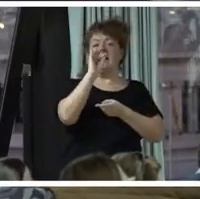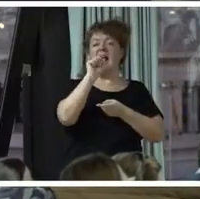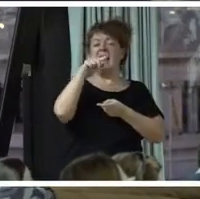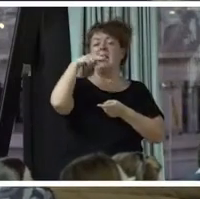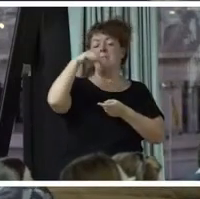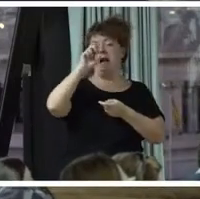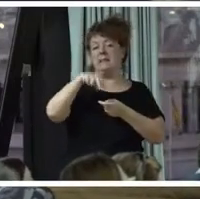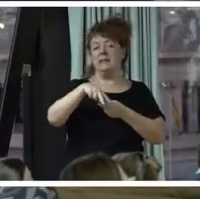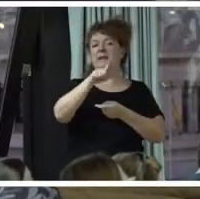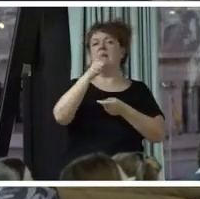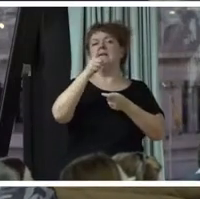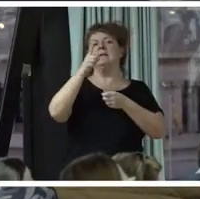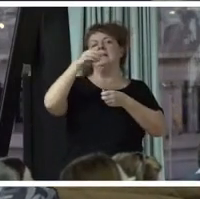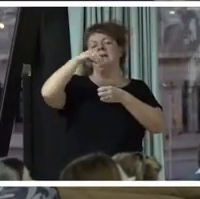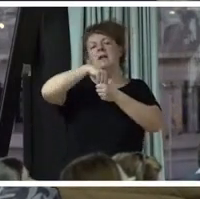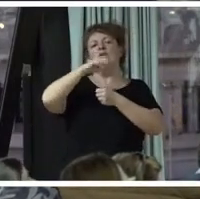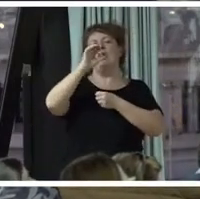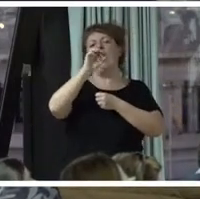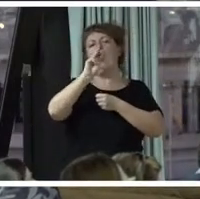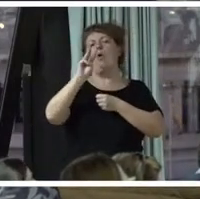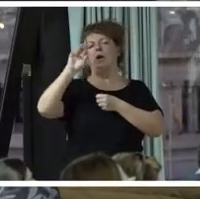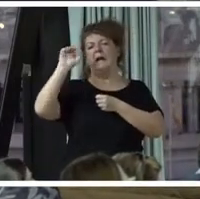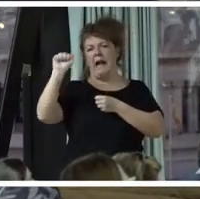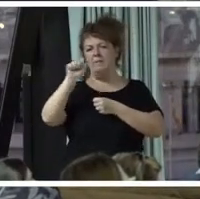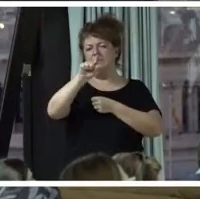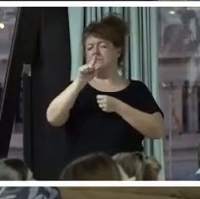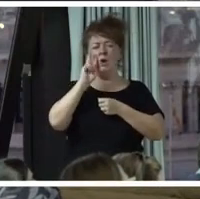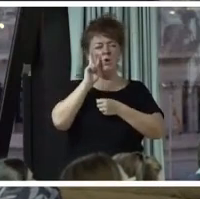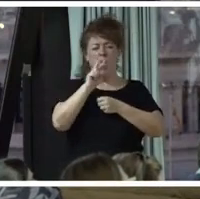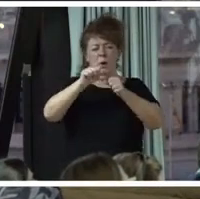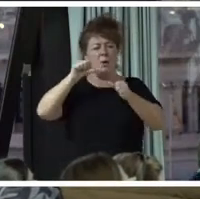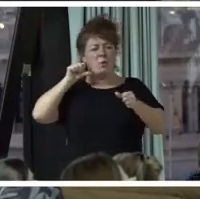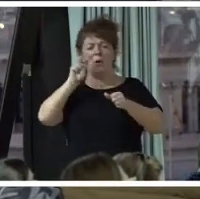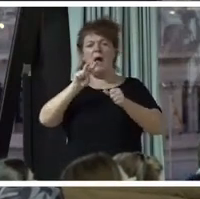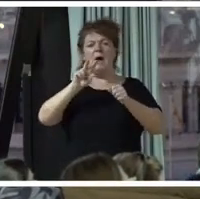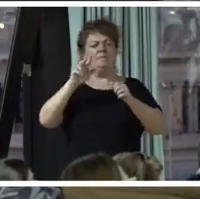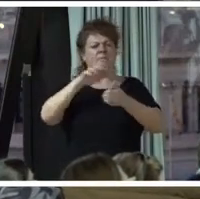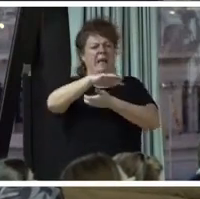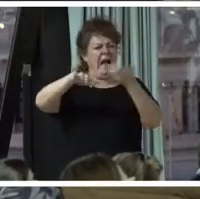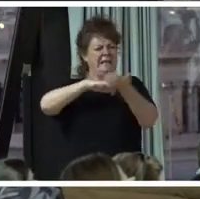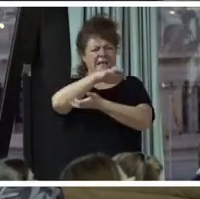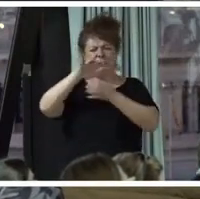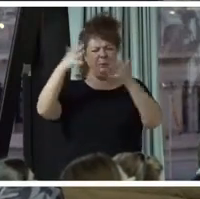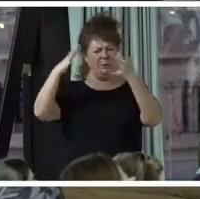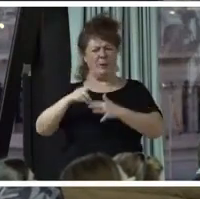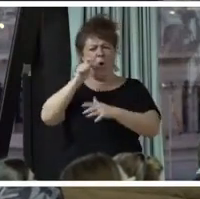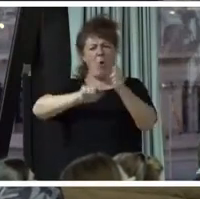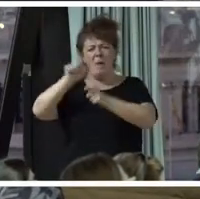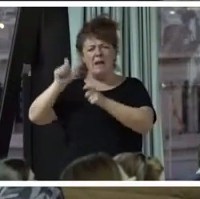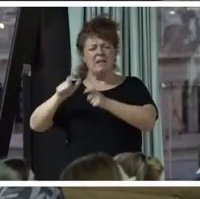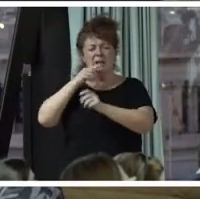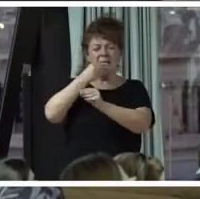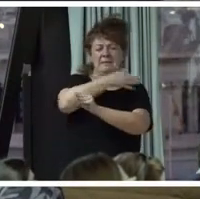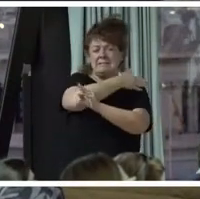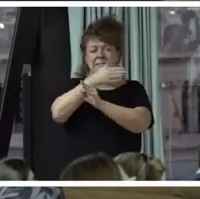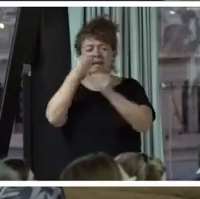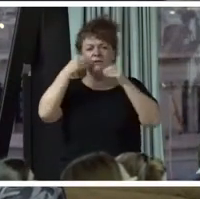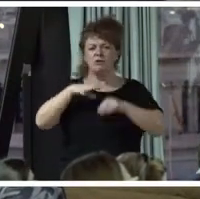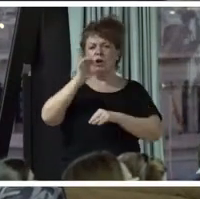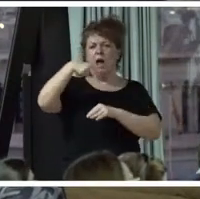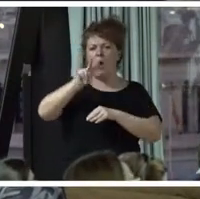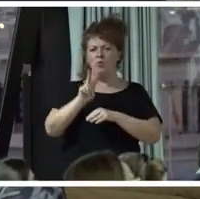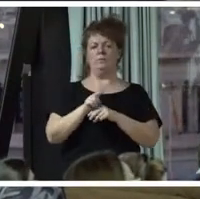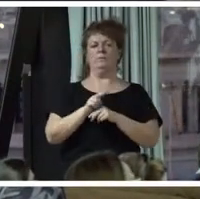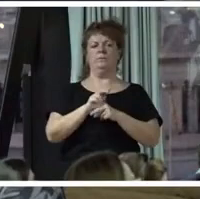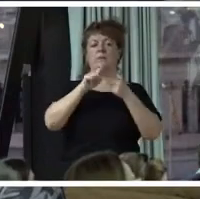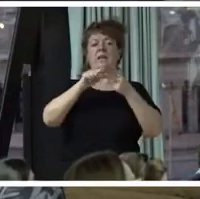dir del comité español de la unra no habíamos visto una catástrofe humanitaria como la de gaza en toda la historia de la ONU el